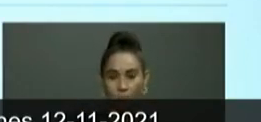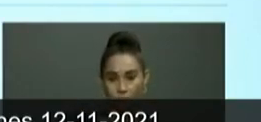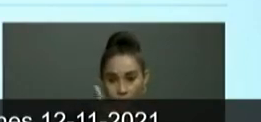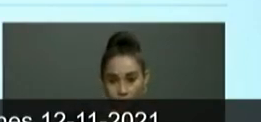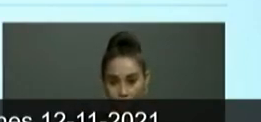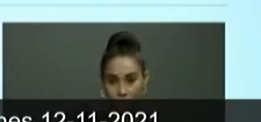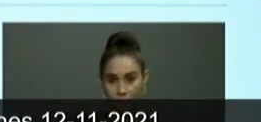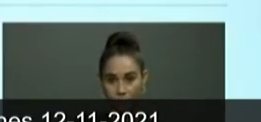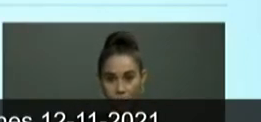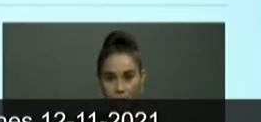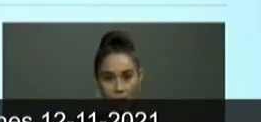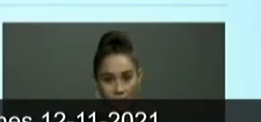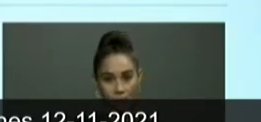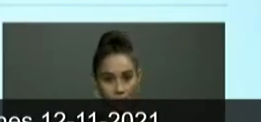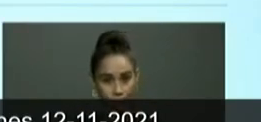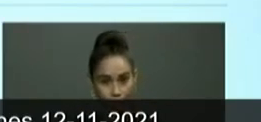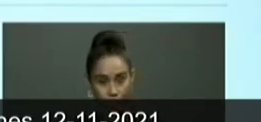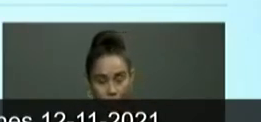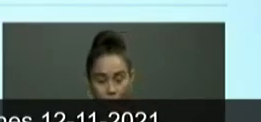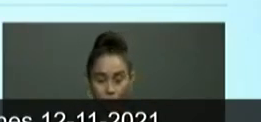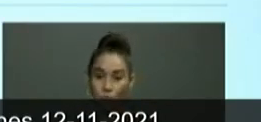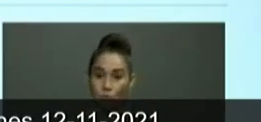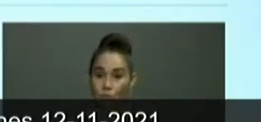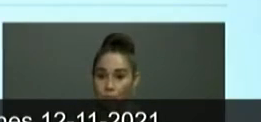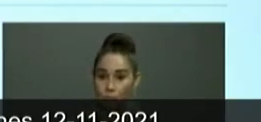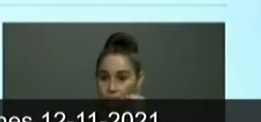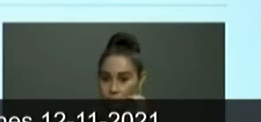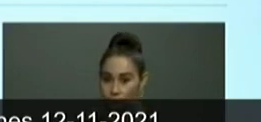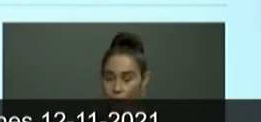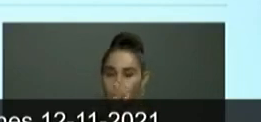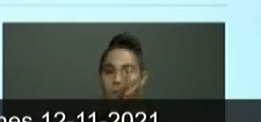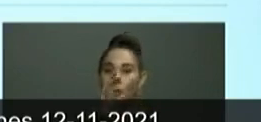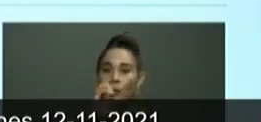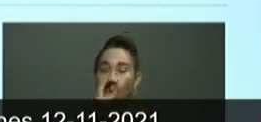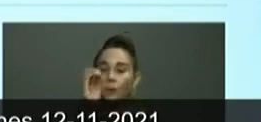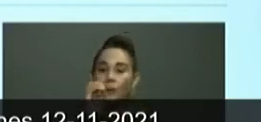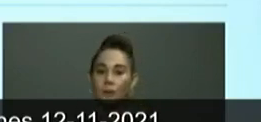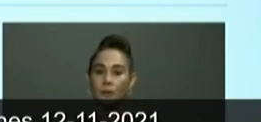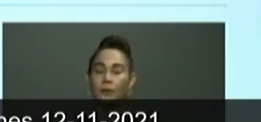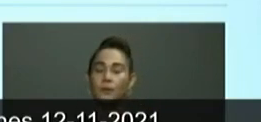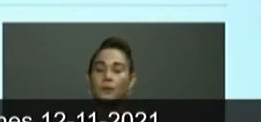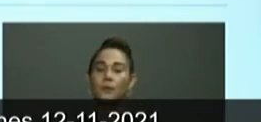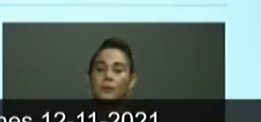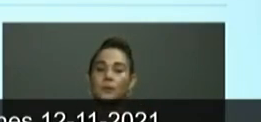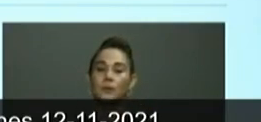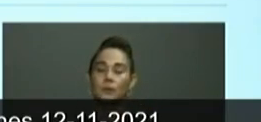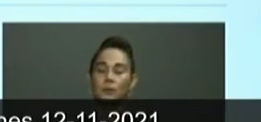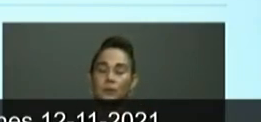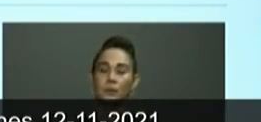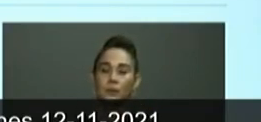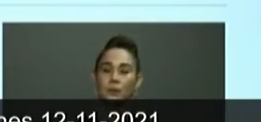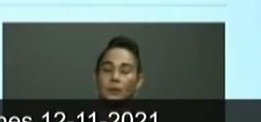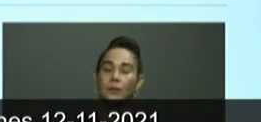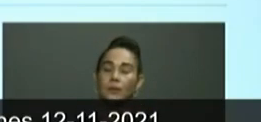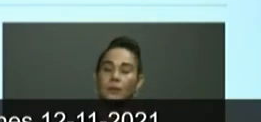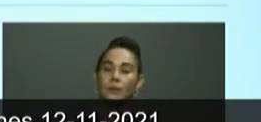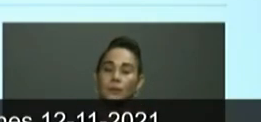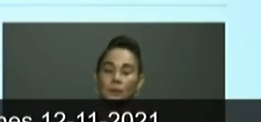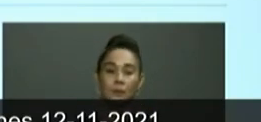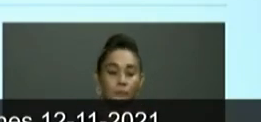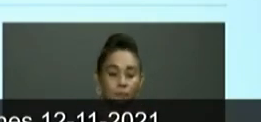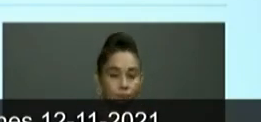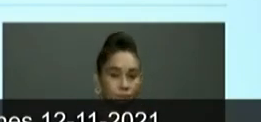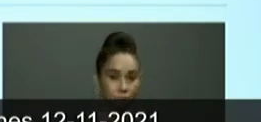una proyección de un 40%, es lo que teníamos hacia ahora mismo, prácticamente el ritmo que llevamos. Es un poco